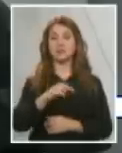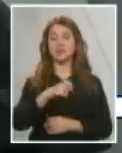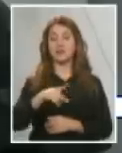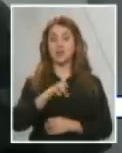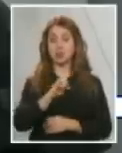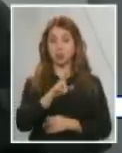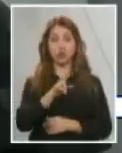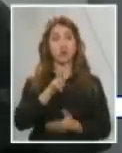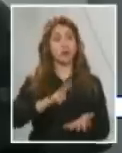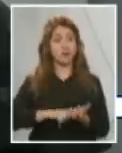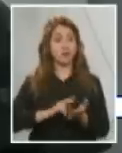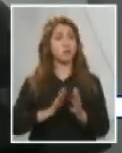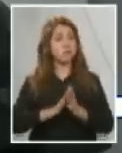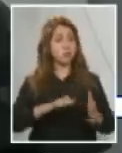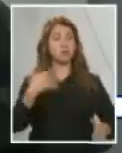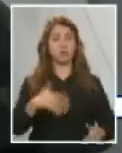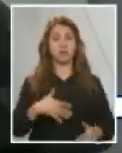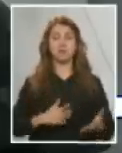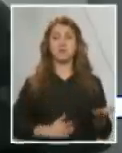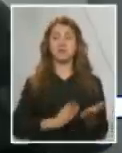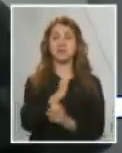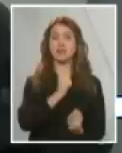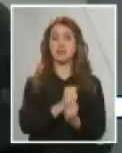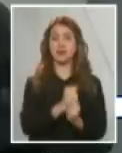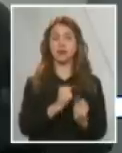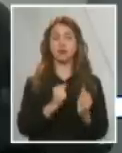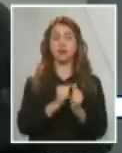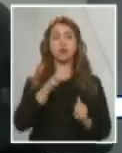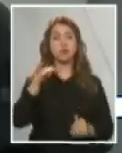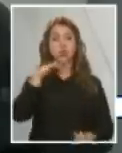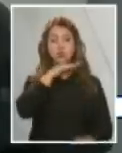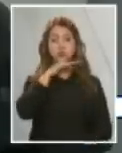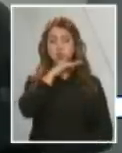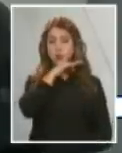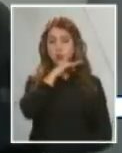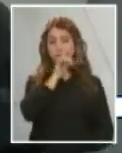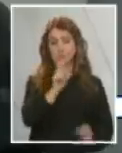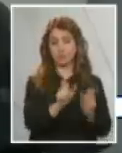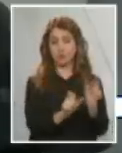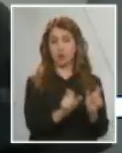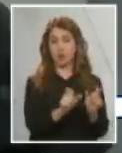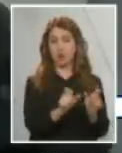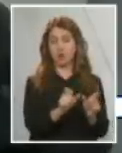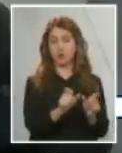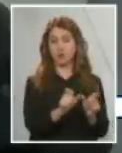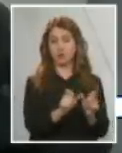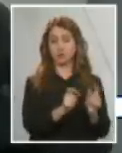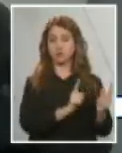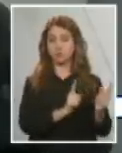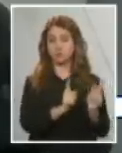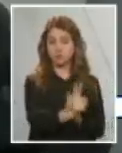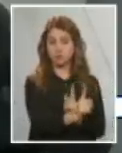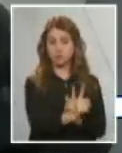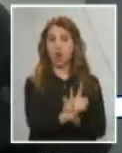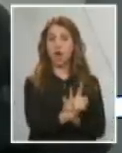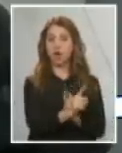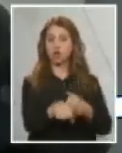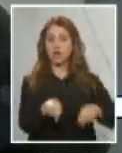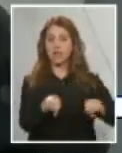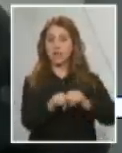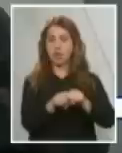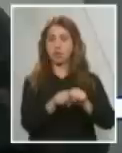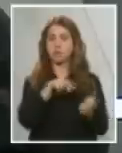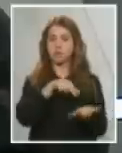Pero es realmente impactante cuando ya se trabaja con el usuario, como decía adelante. Y el estar conectado ya con